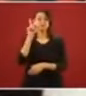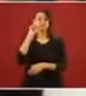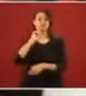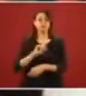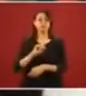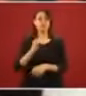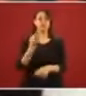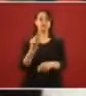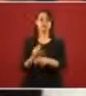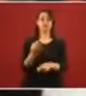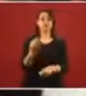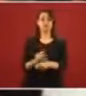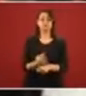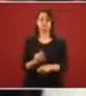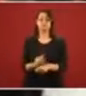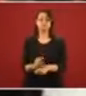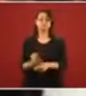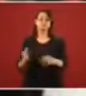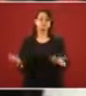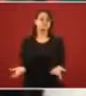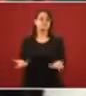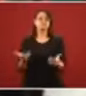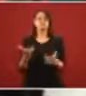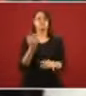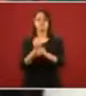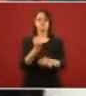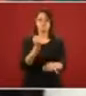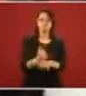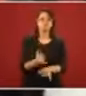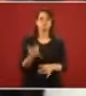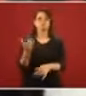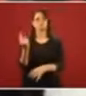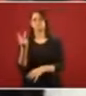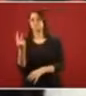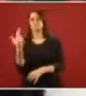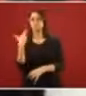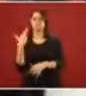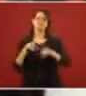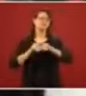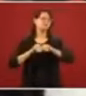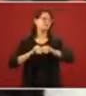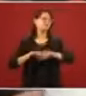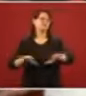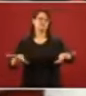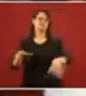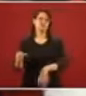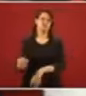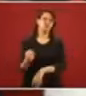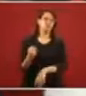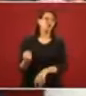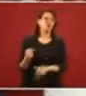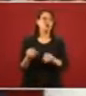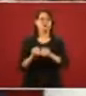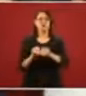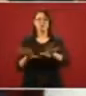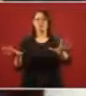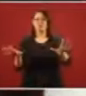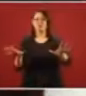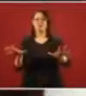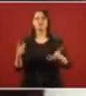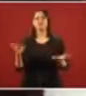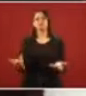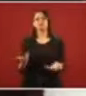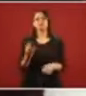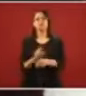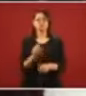que ahorita es en las redes, en los medios, está circulando de manera muy fuerte. Quisiera yo, particularmente en